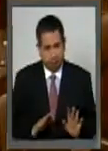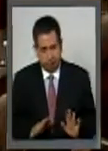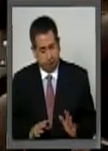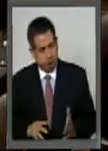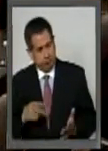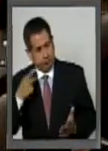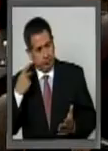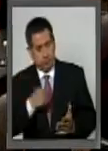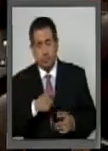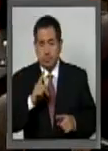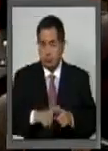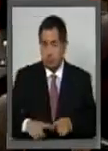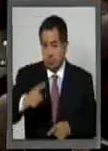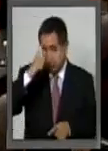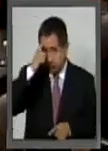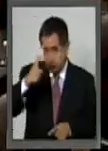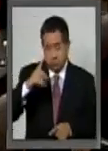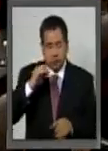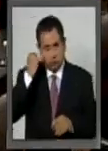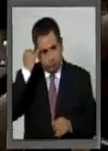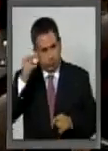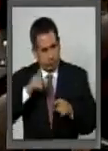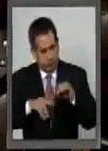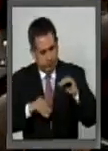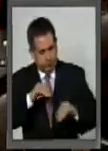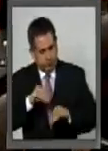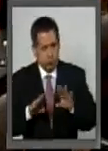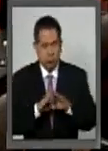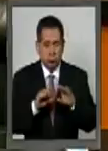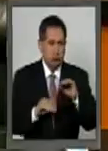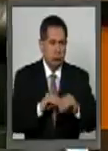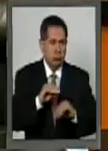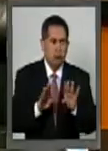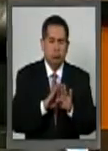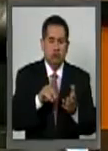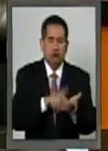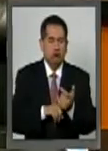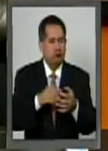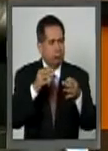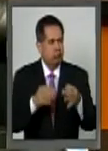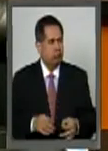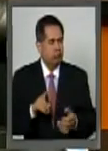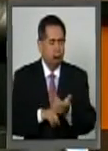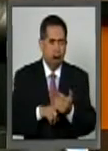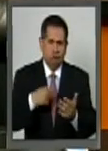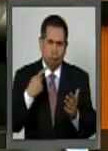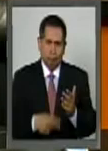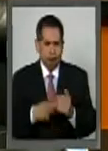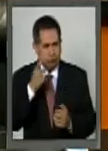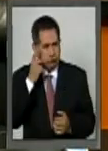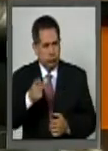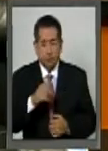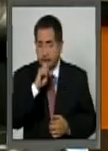del inventor o del diseñador a ser mencionado como tal en la patente.